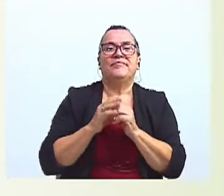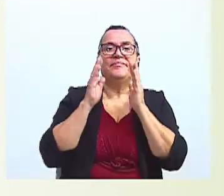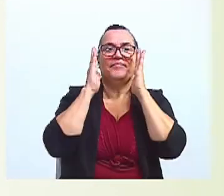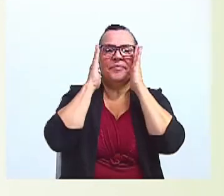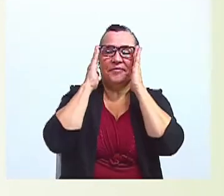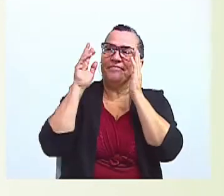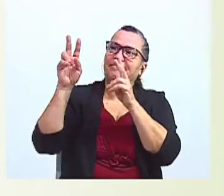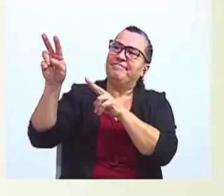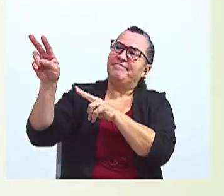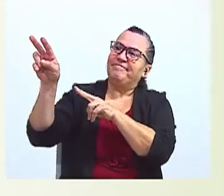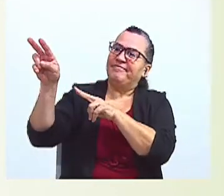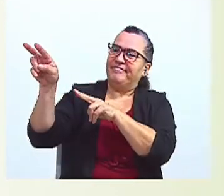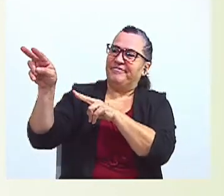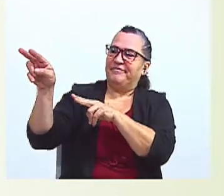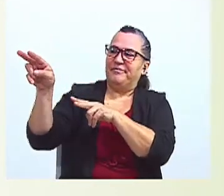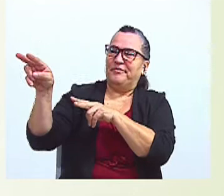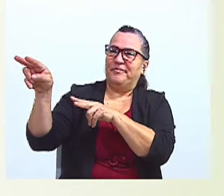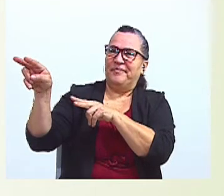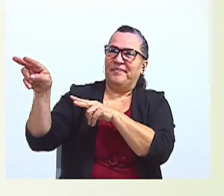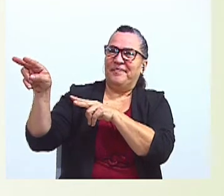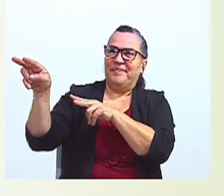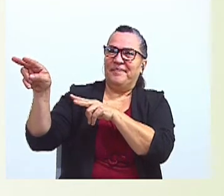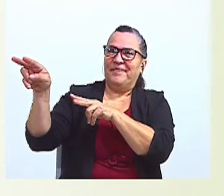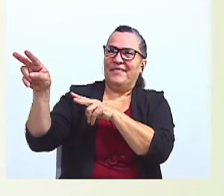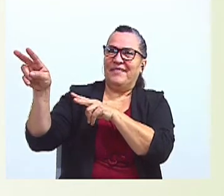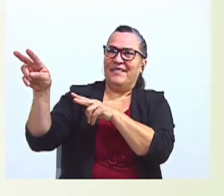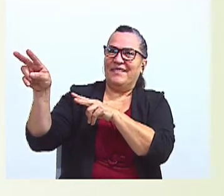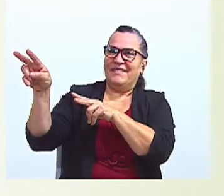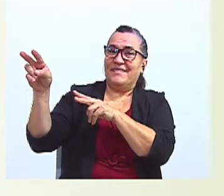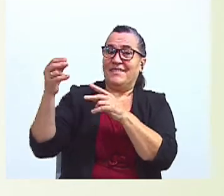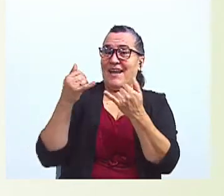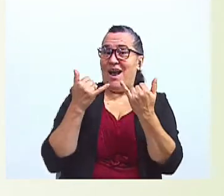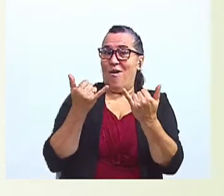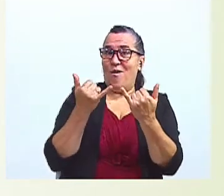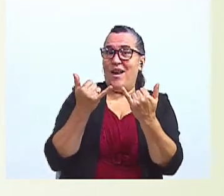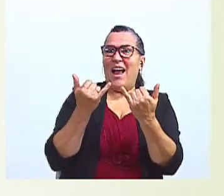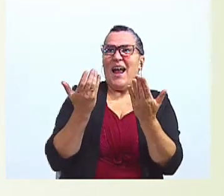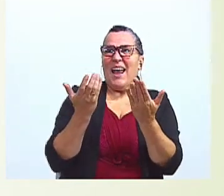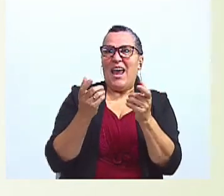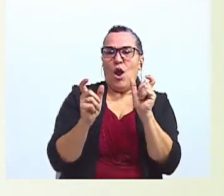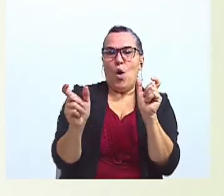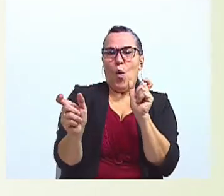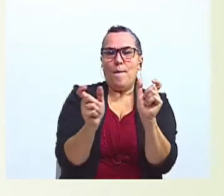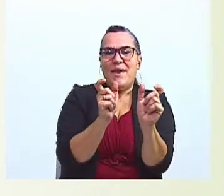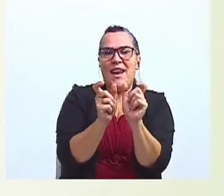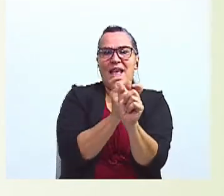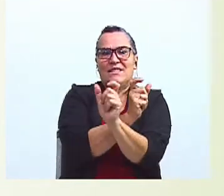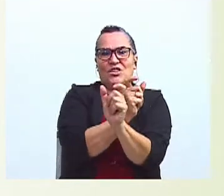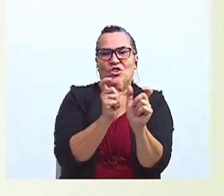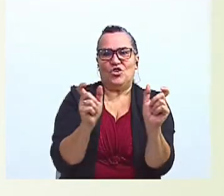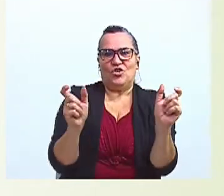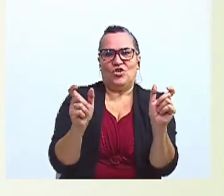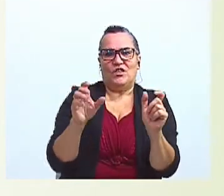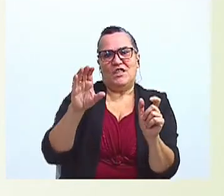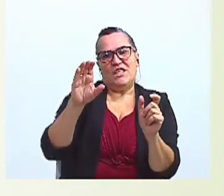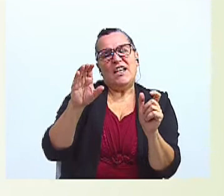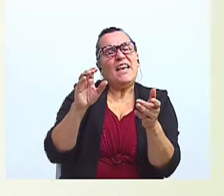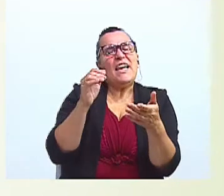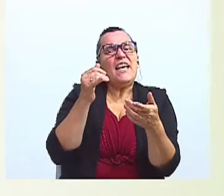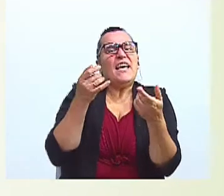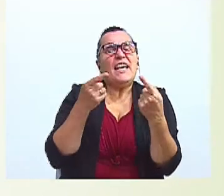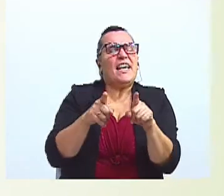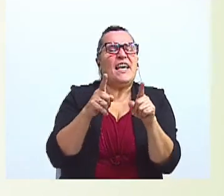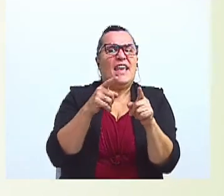Ahora sí, vamos con específicamente las combinaciones de palabras. ¿Qué sucede en la